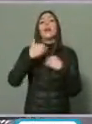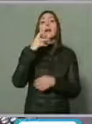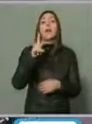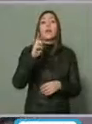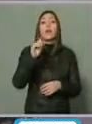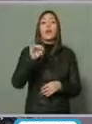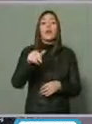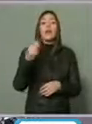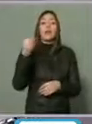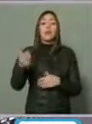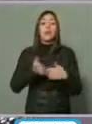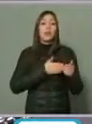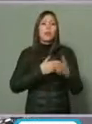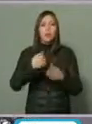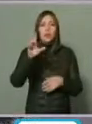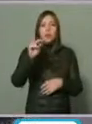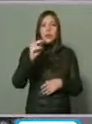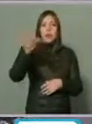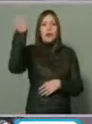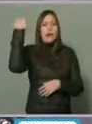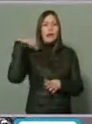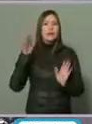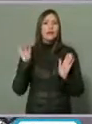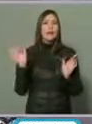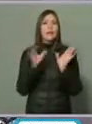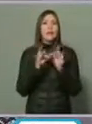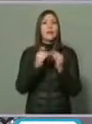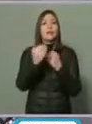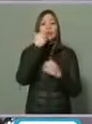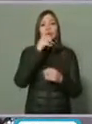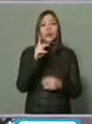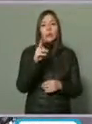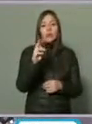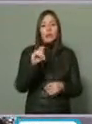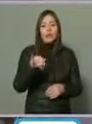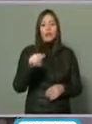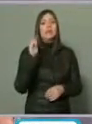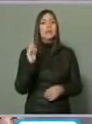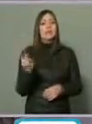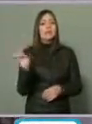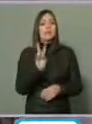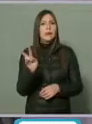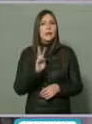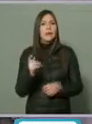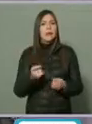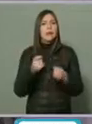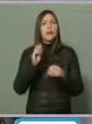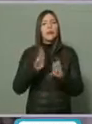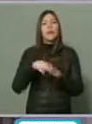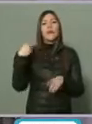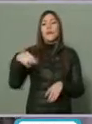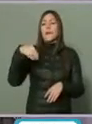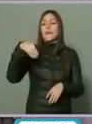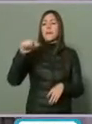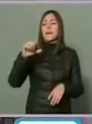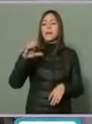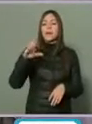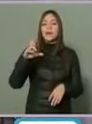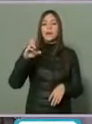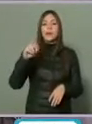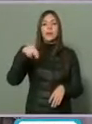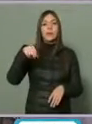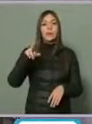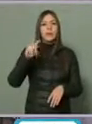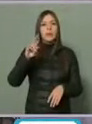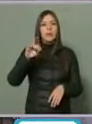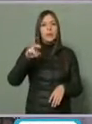pone de moda. Ya lo mencionamos anteriormente, la proteína es un macronutrimento que, como todos los demás, necesitan tener un